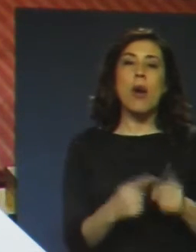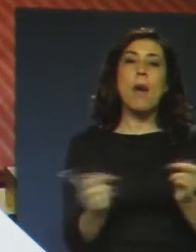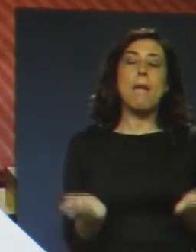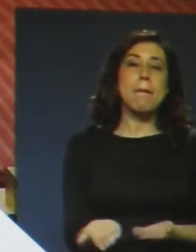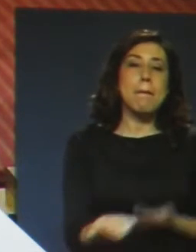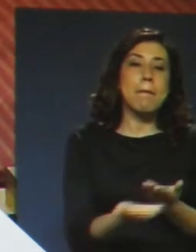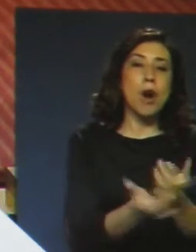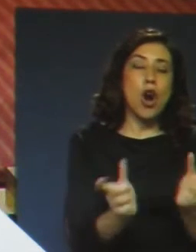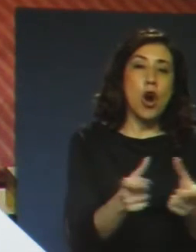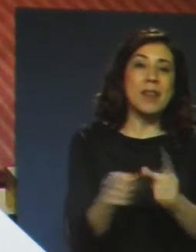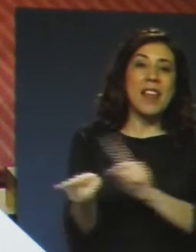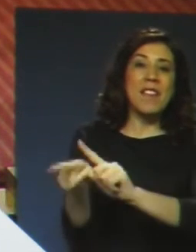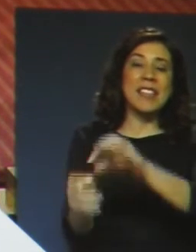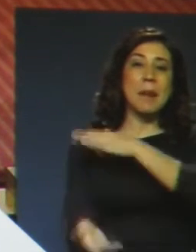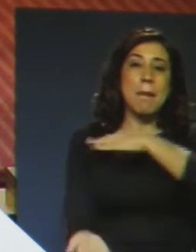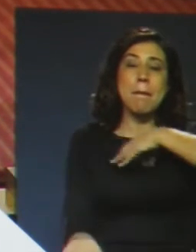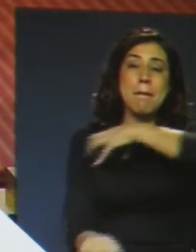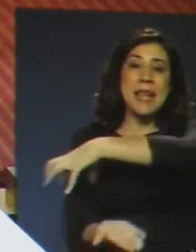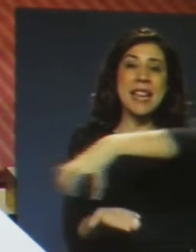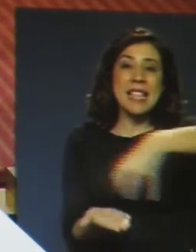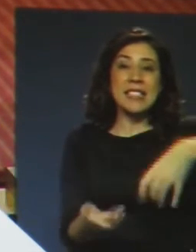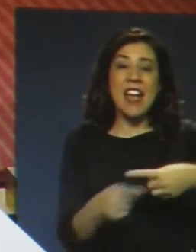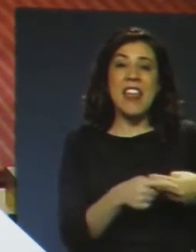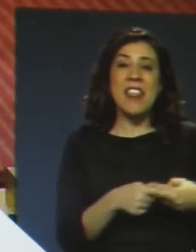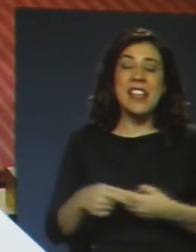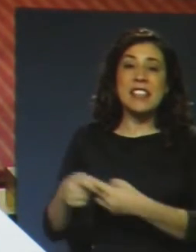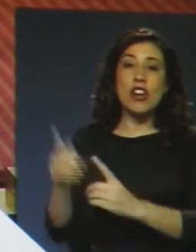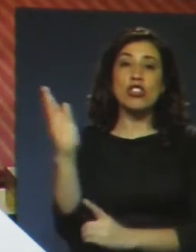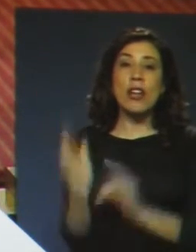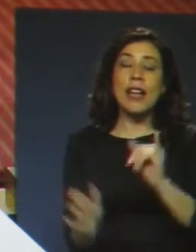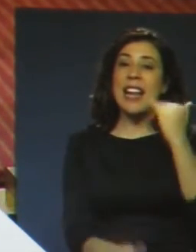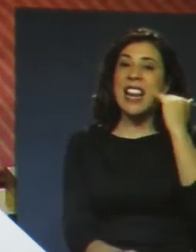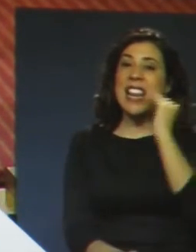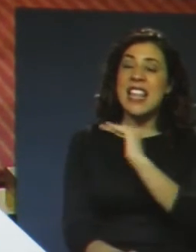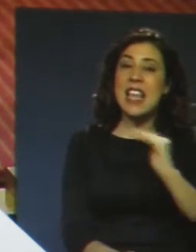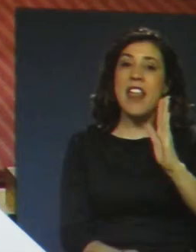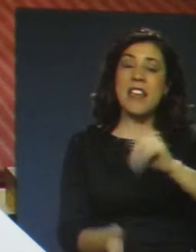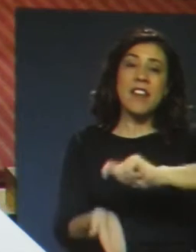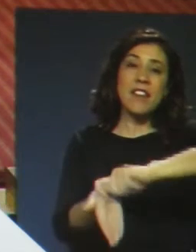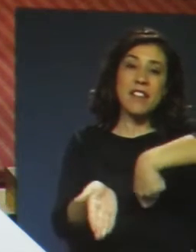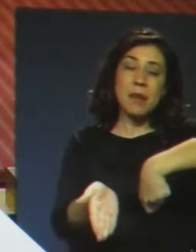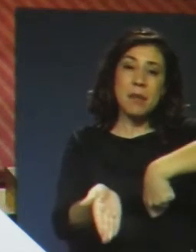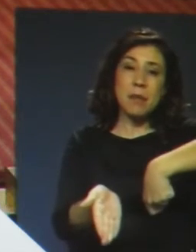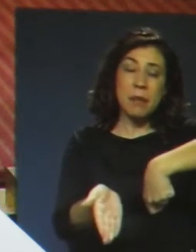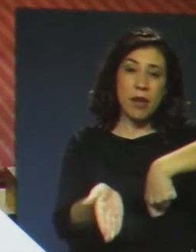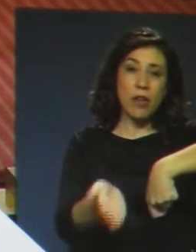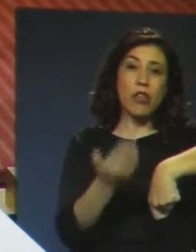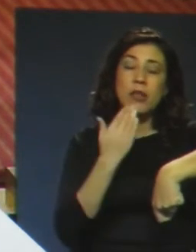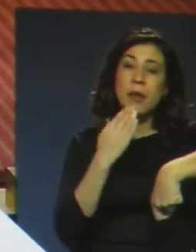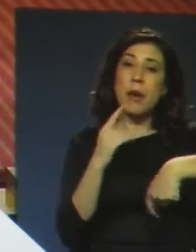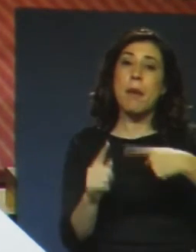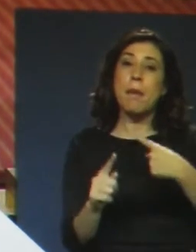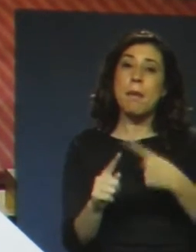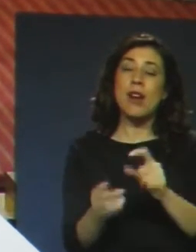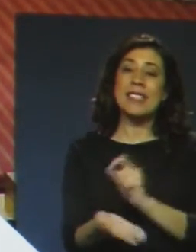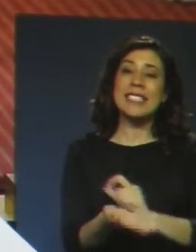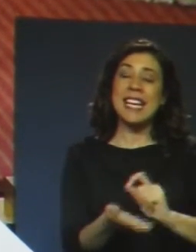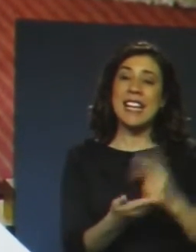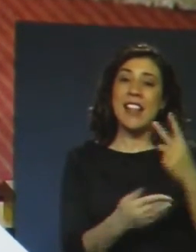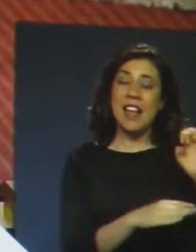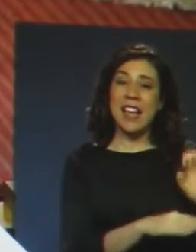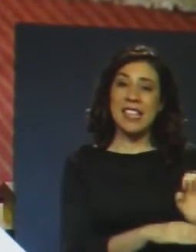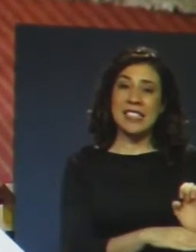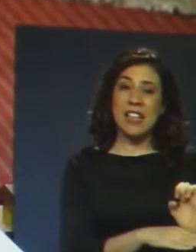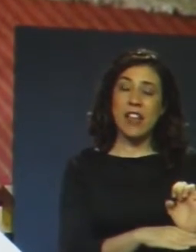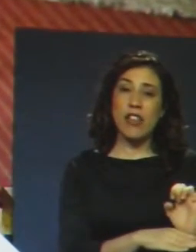Comité Interministerial de Desarrollo Social de la Niñez, que deberá ser suscrito, además, por aquellos secretarios de Estado